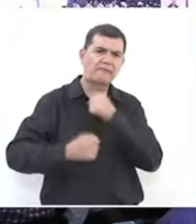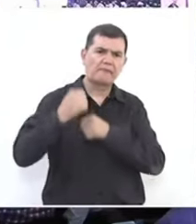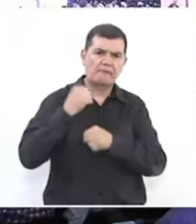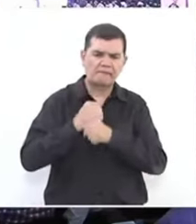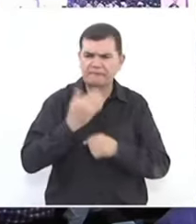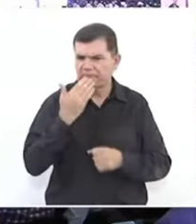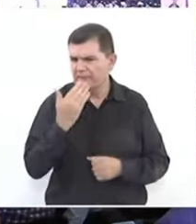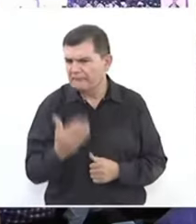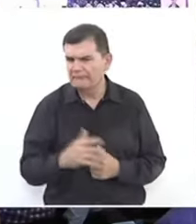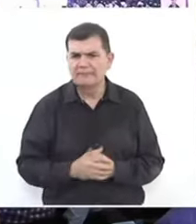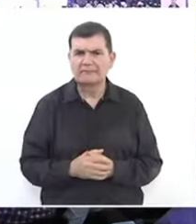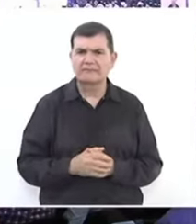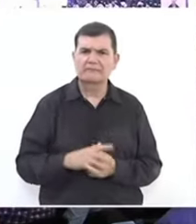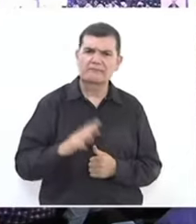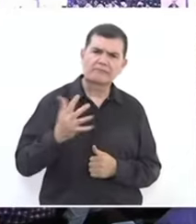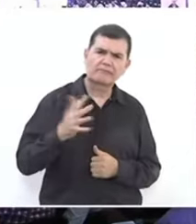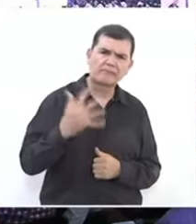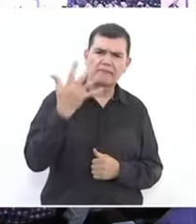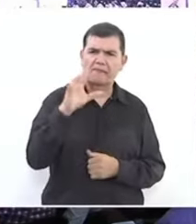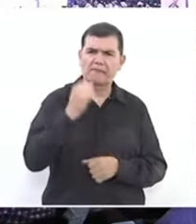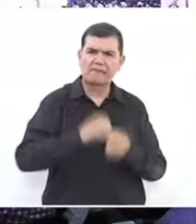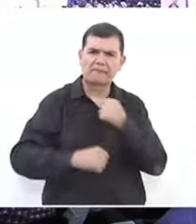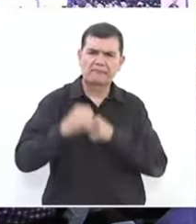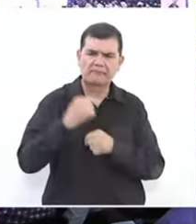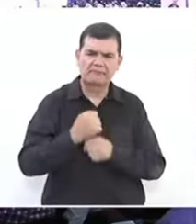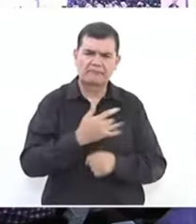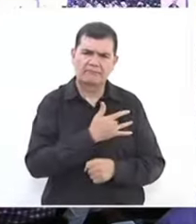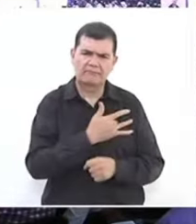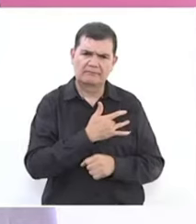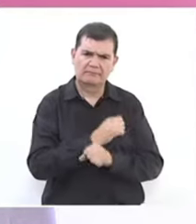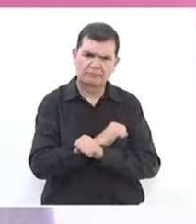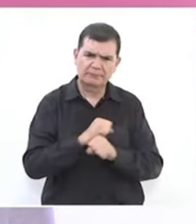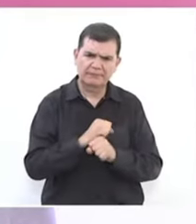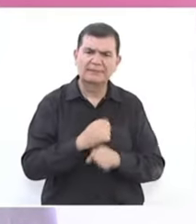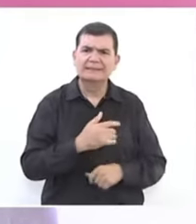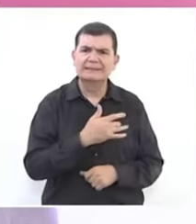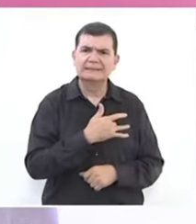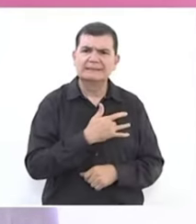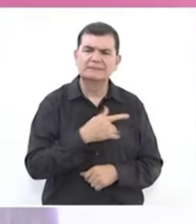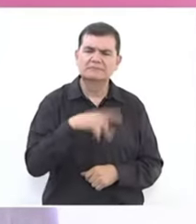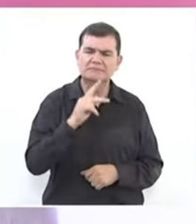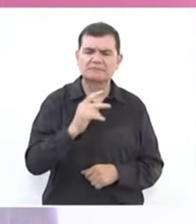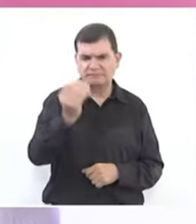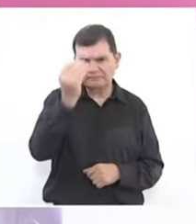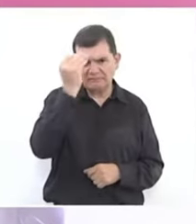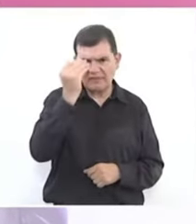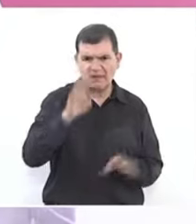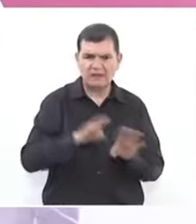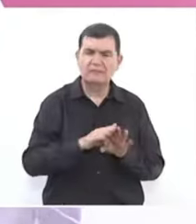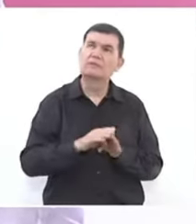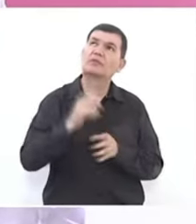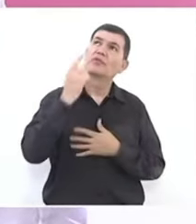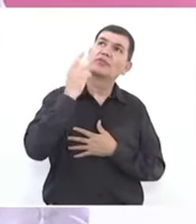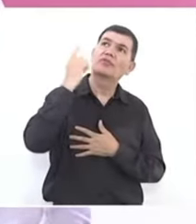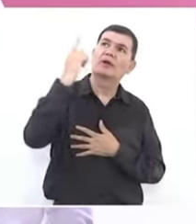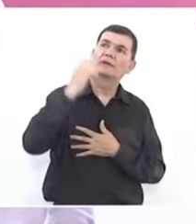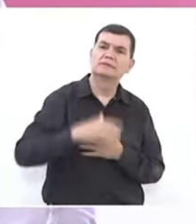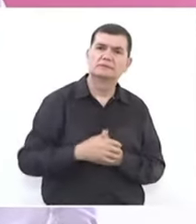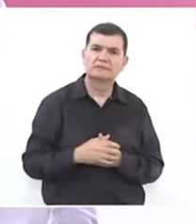de dónde nos ves y tu like. Me dio un infarto, pero la ciencia y el creador